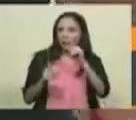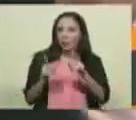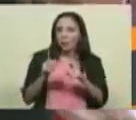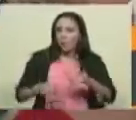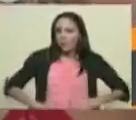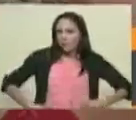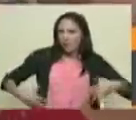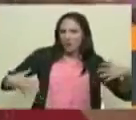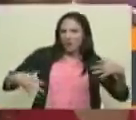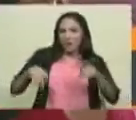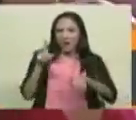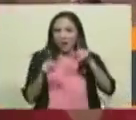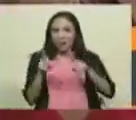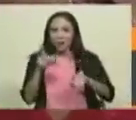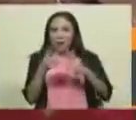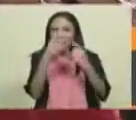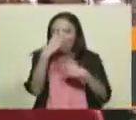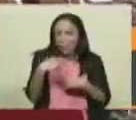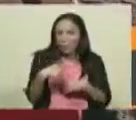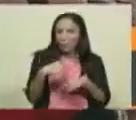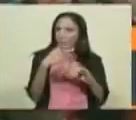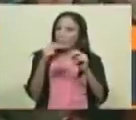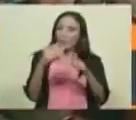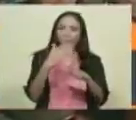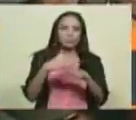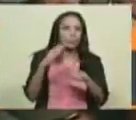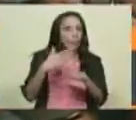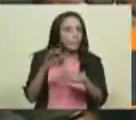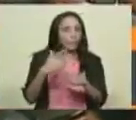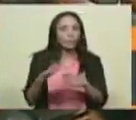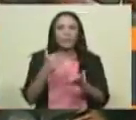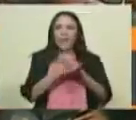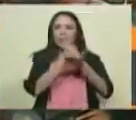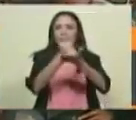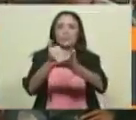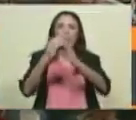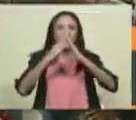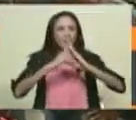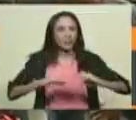sin intermediarios, sin gestores.